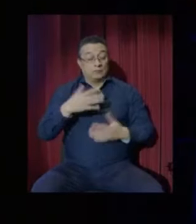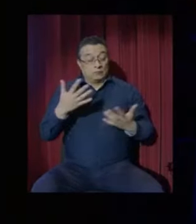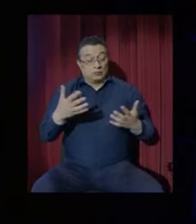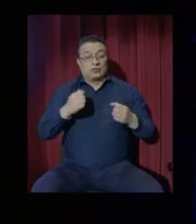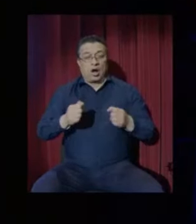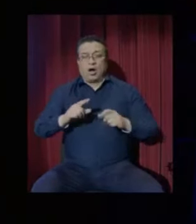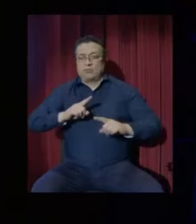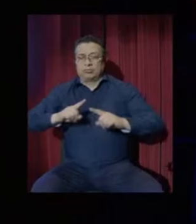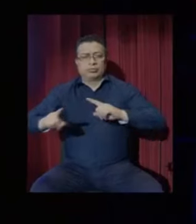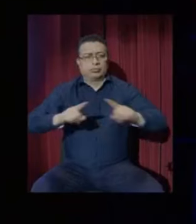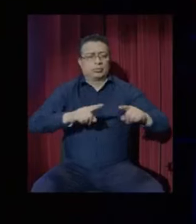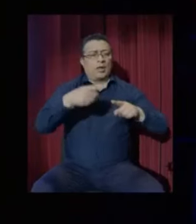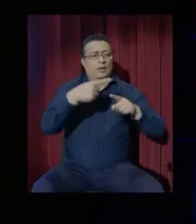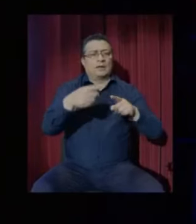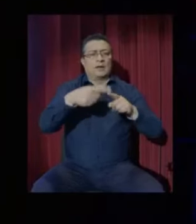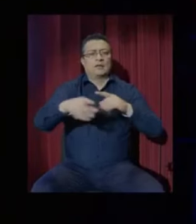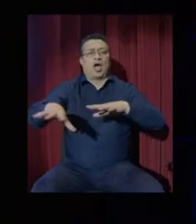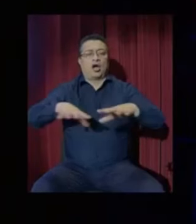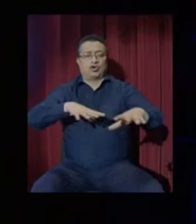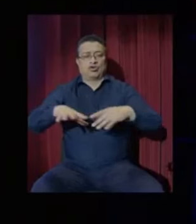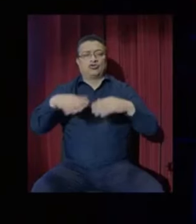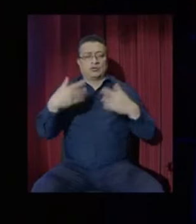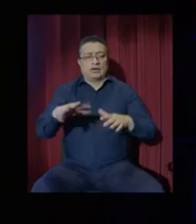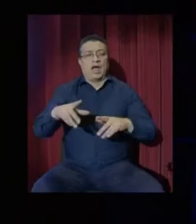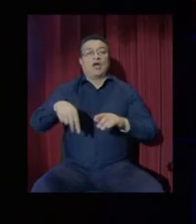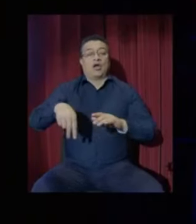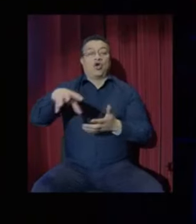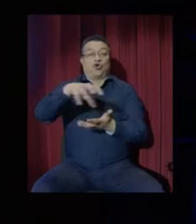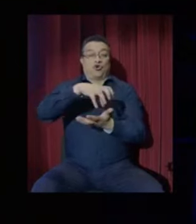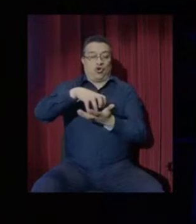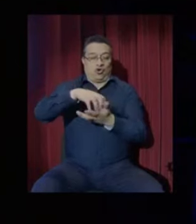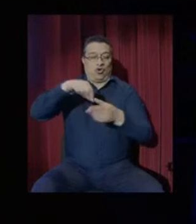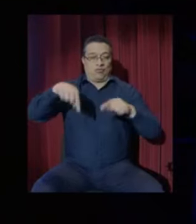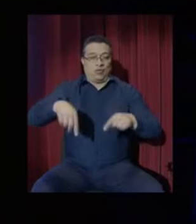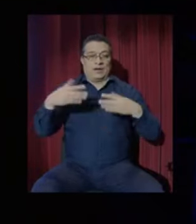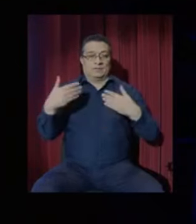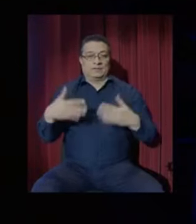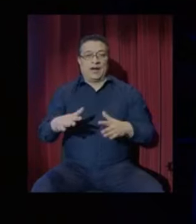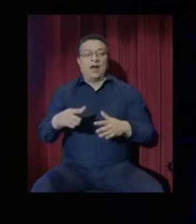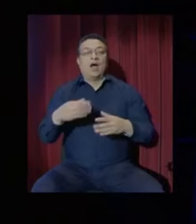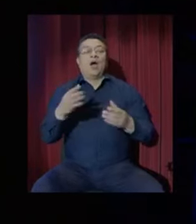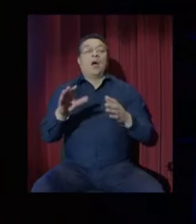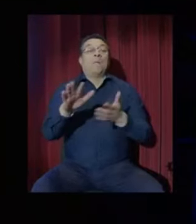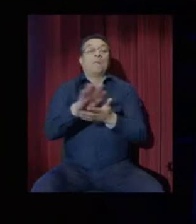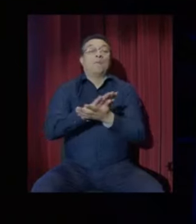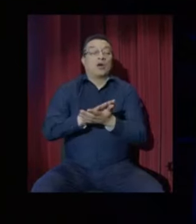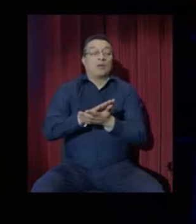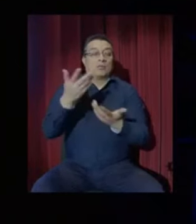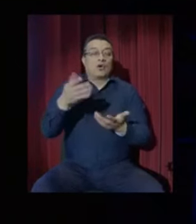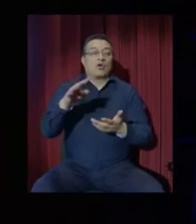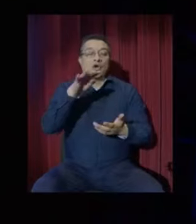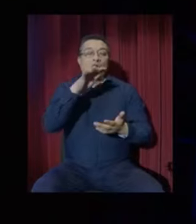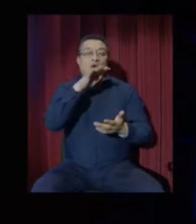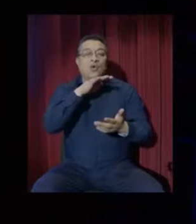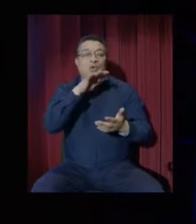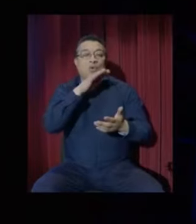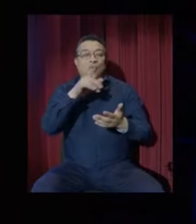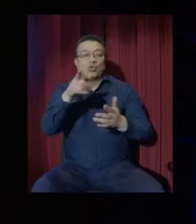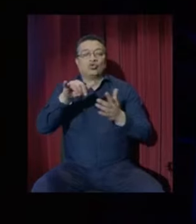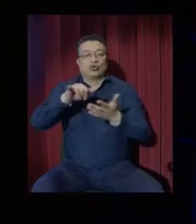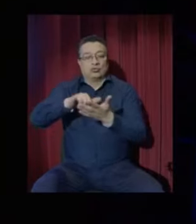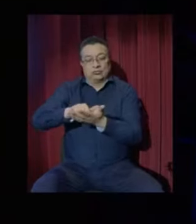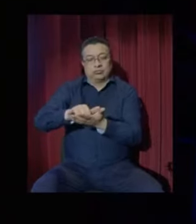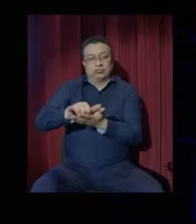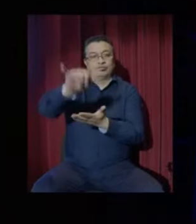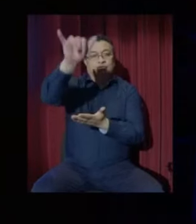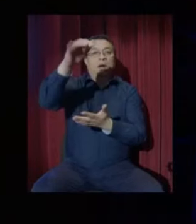coordinar distintas acciones a nivel comunal por ejemplo eh coordinar el uso también de lo que es un aeródromo